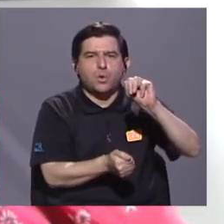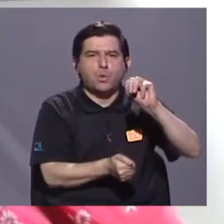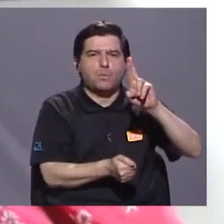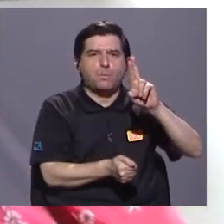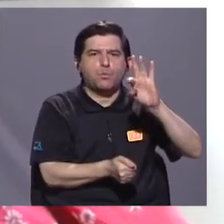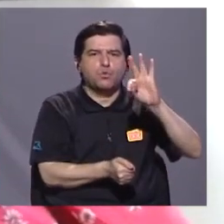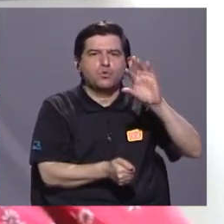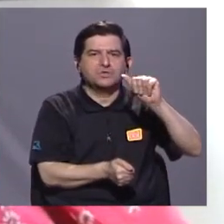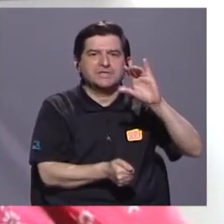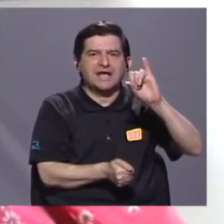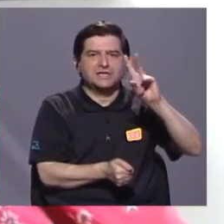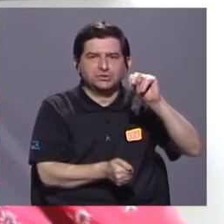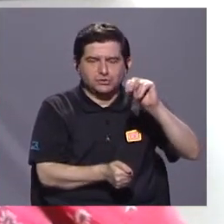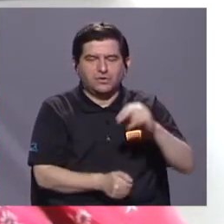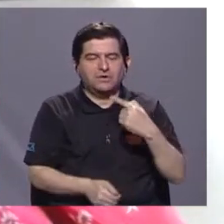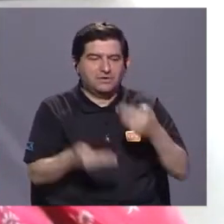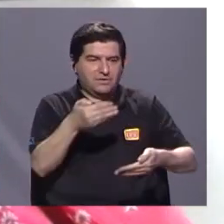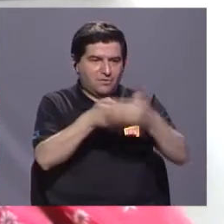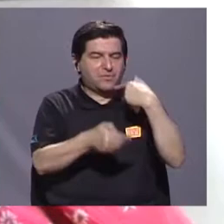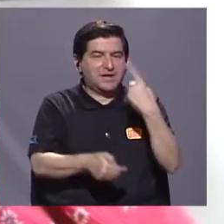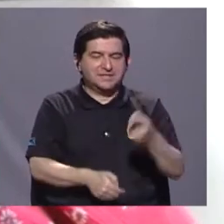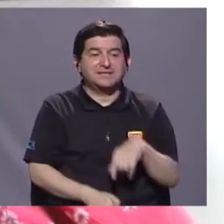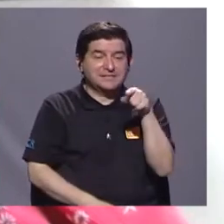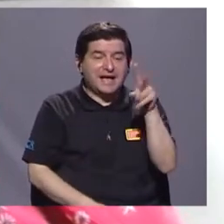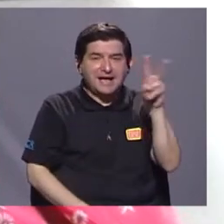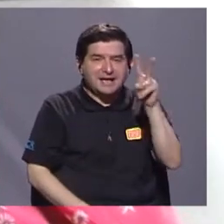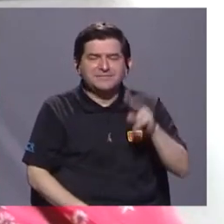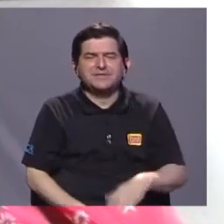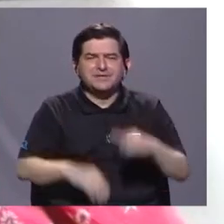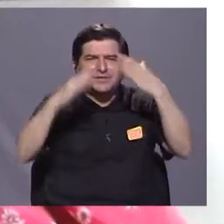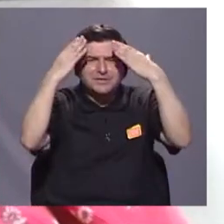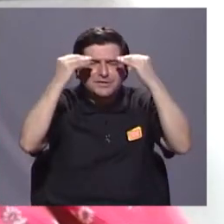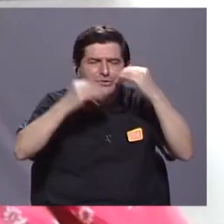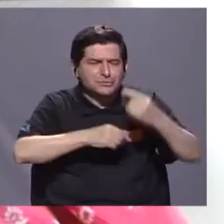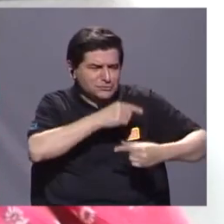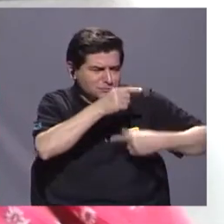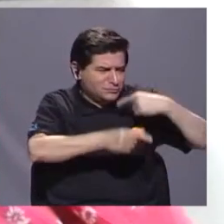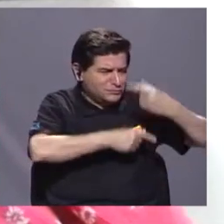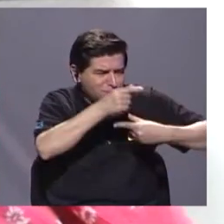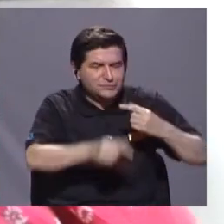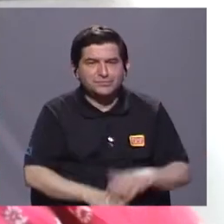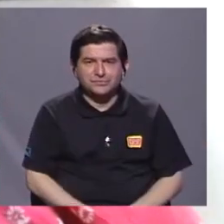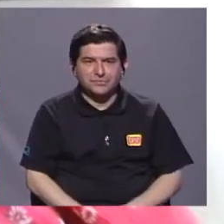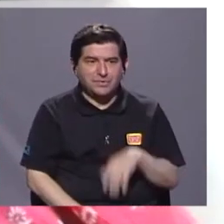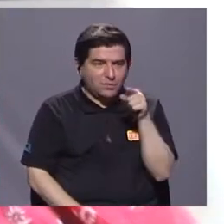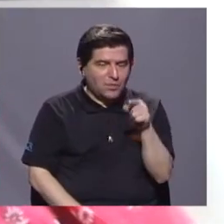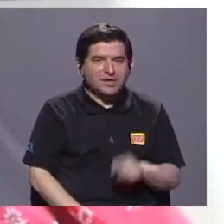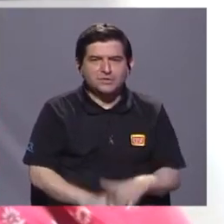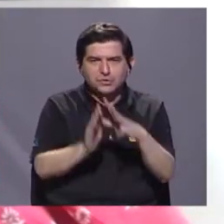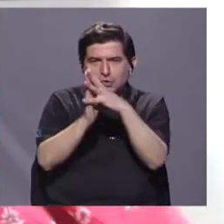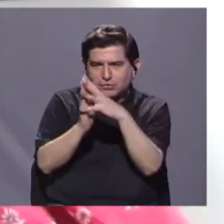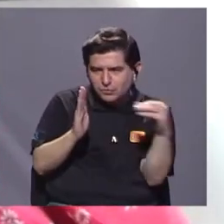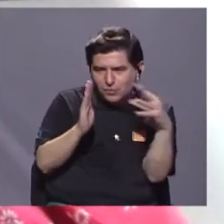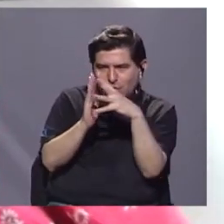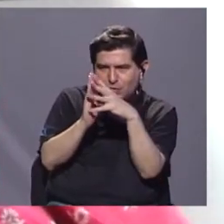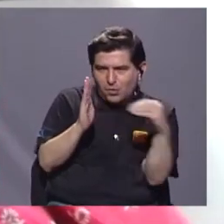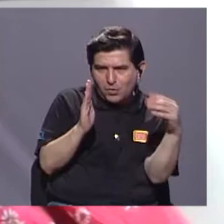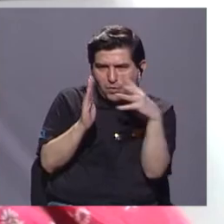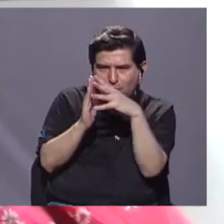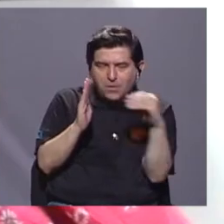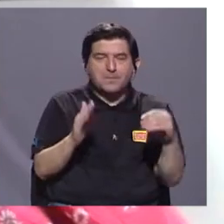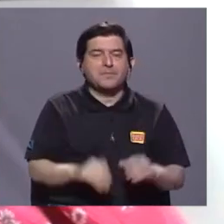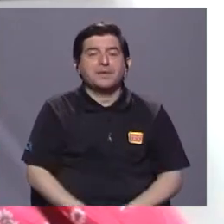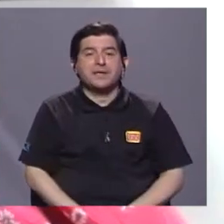ustedes yo como les dije anteriormente el virus es una información genética y cada vez que se copia esa información genética